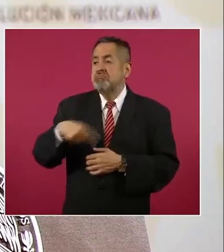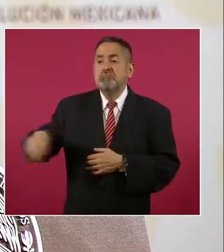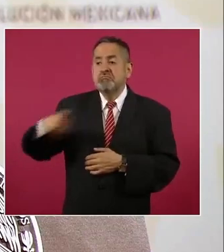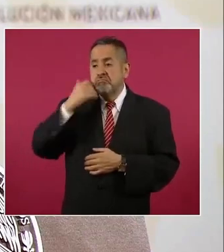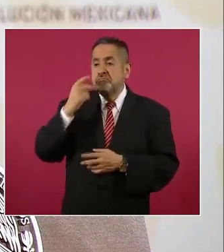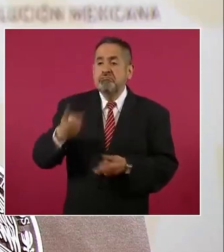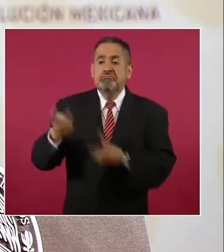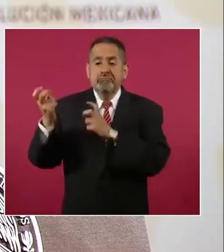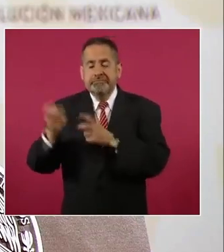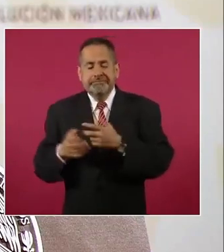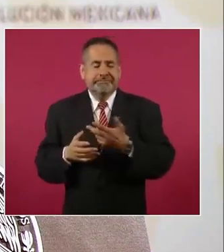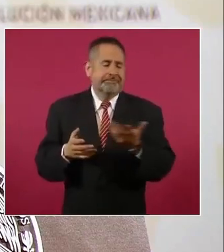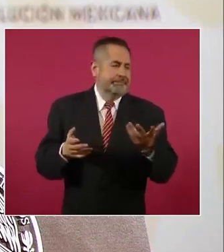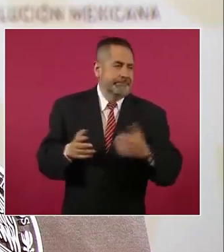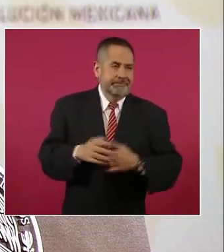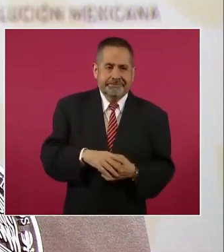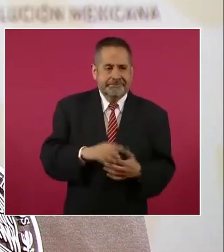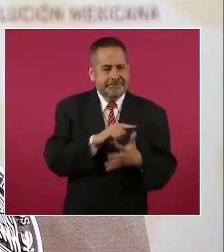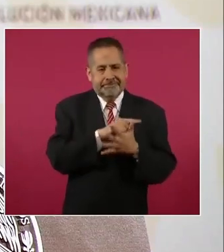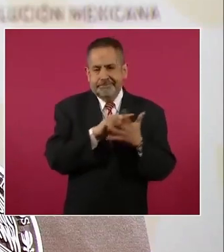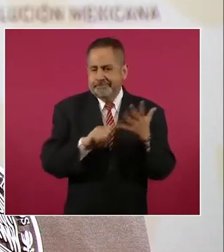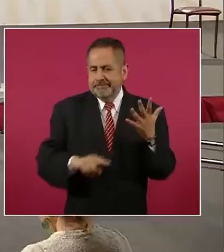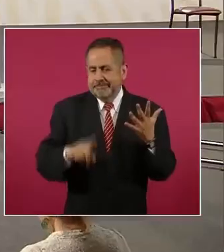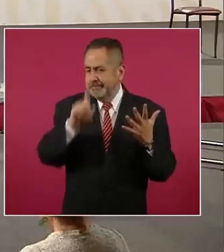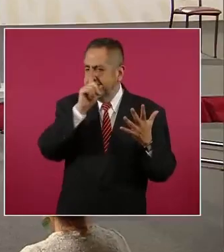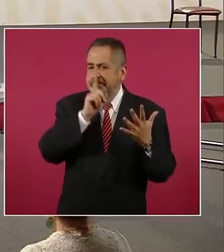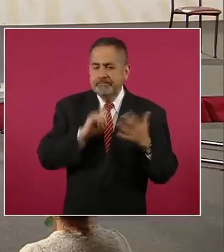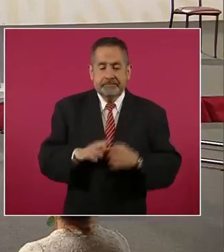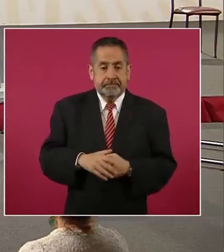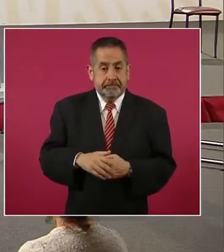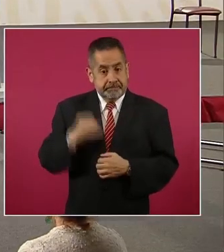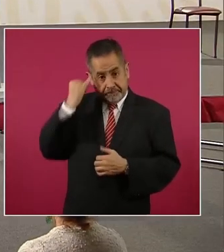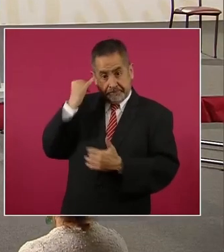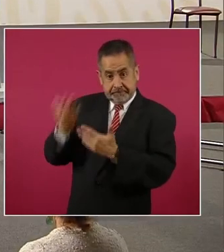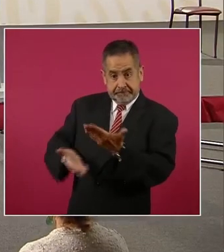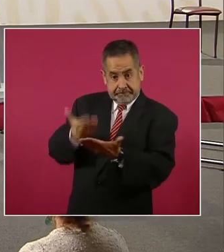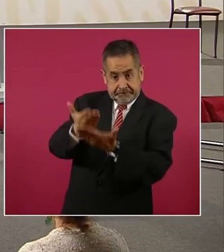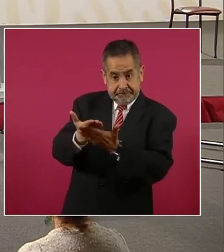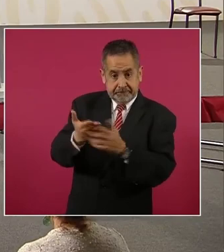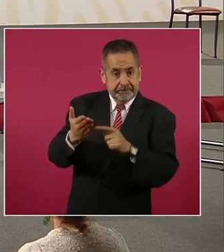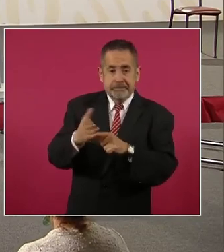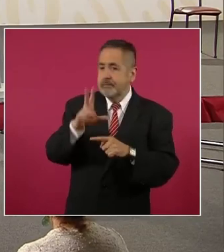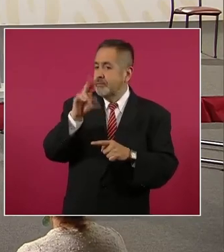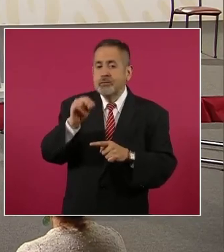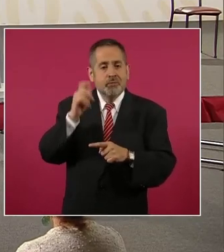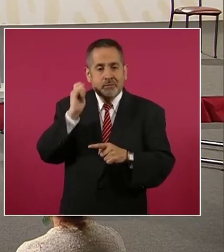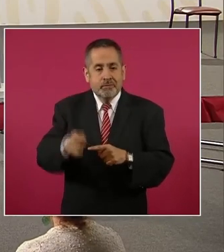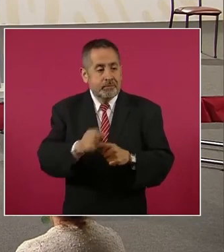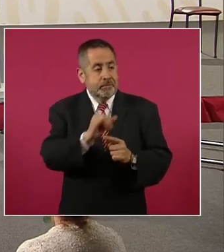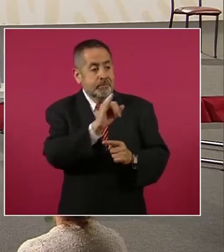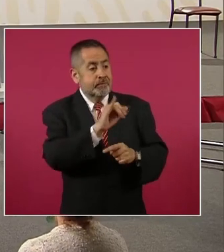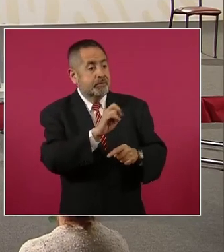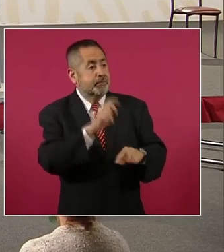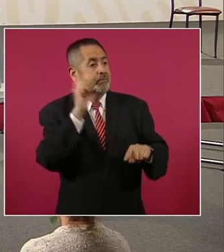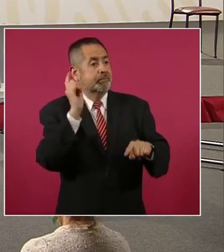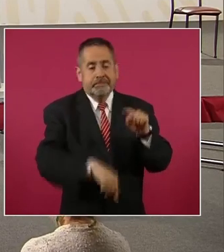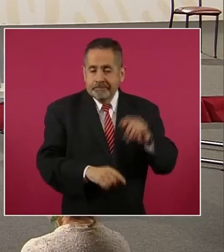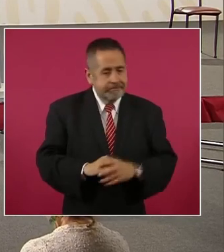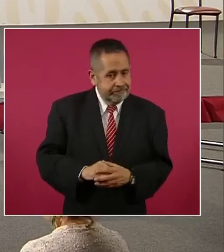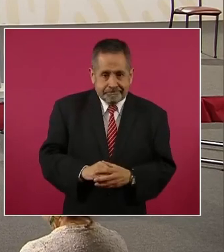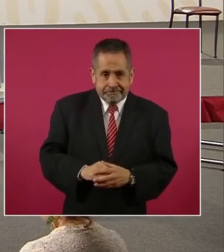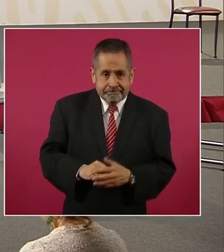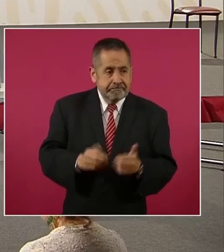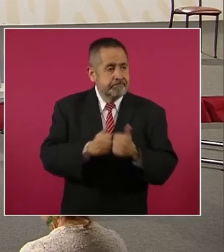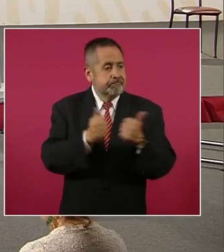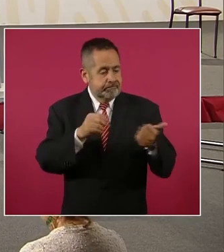es mentira. La propuesta del Ejecutivo no desaparece al INE y mantiene su autonomía. Al contrario